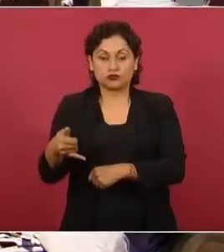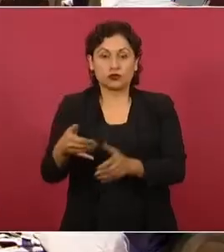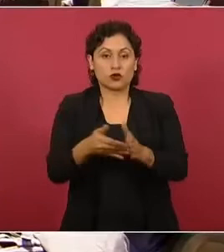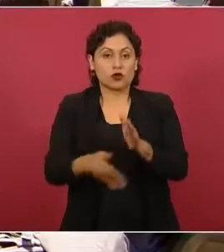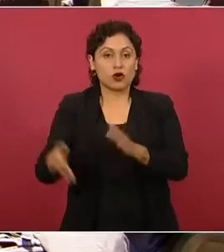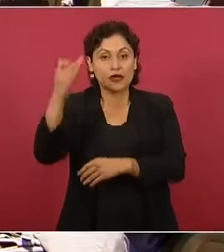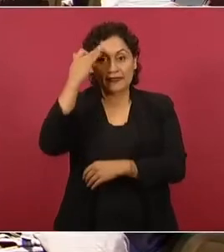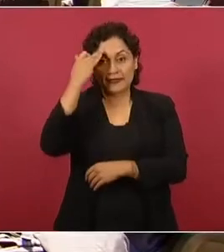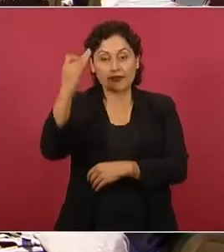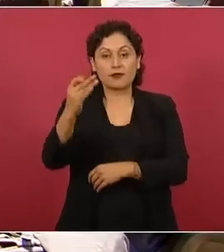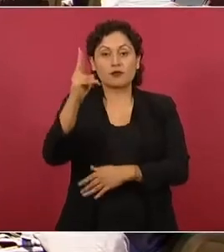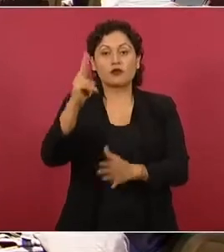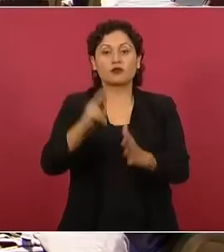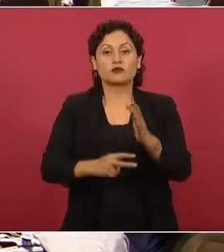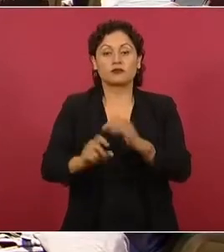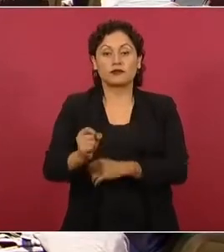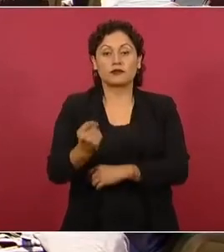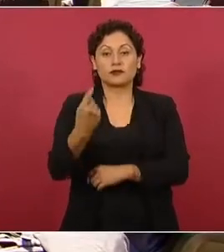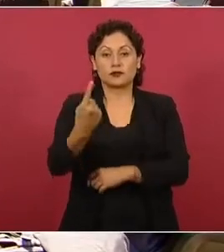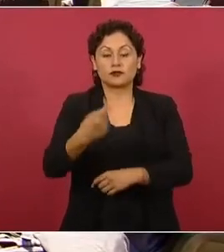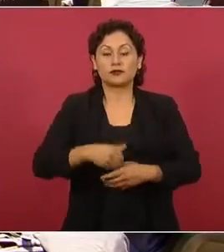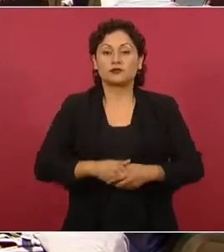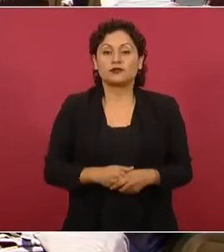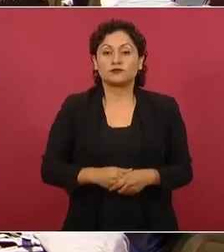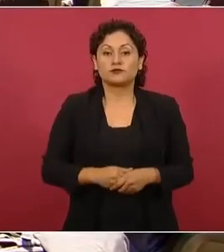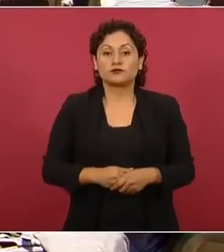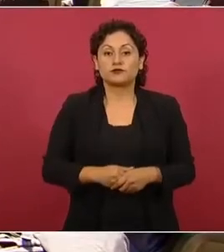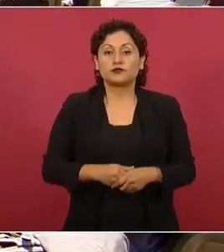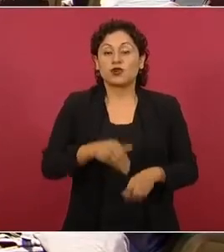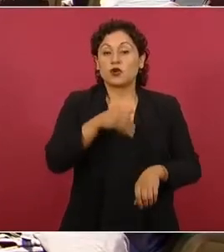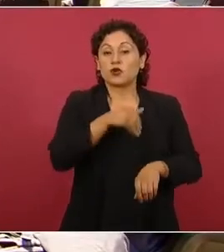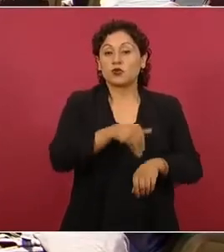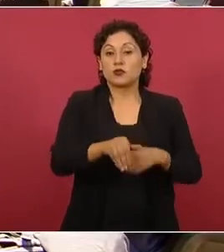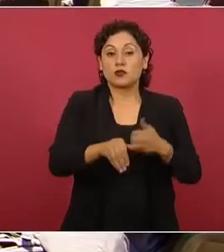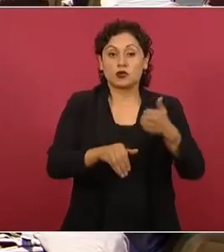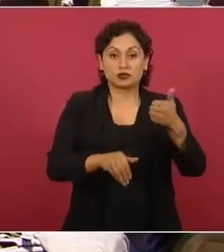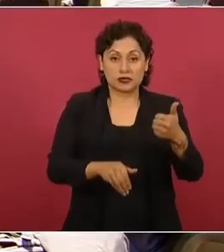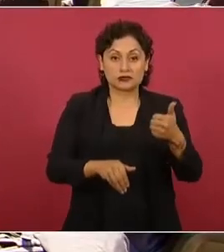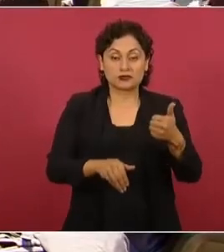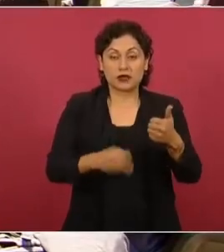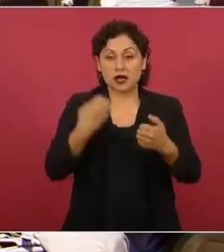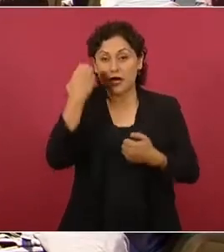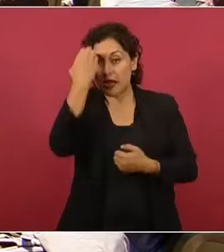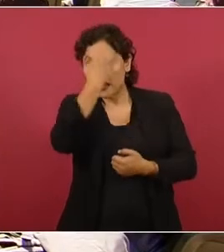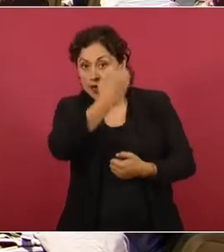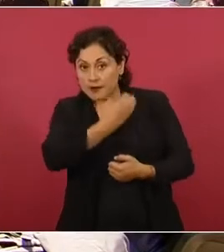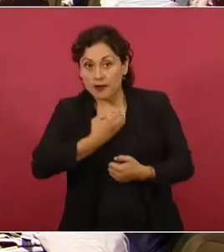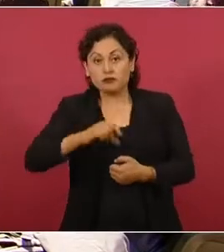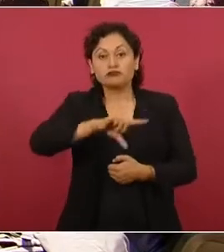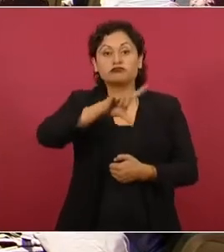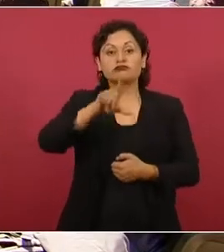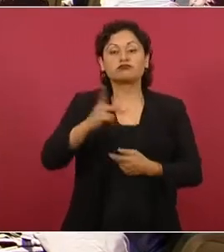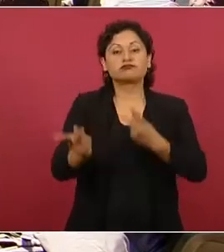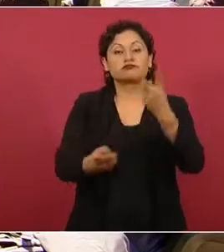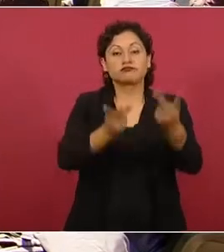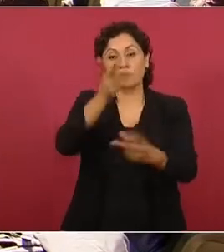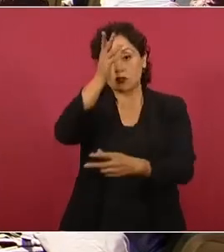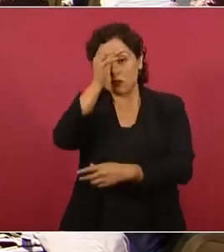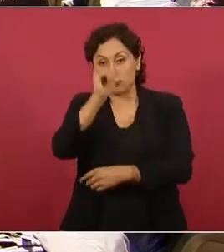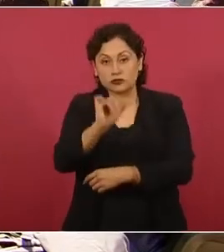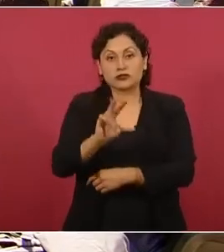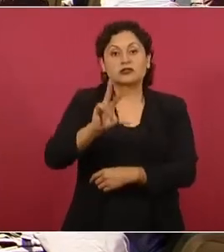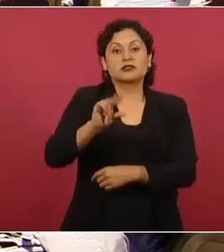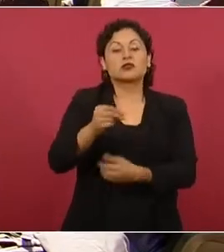ejercicio 2021. El punto número 6, examinación y en su caso aprobación del informe anual